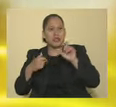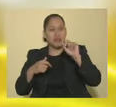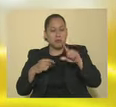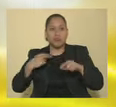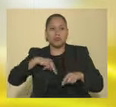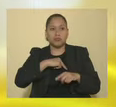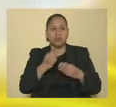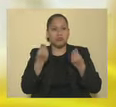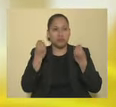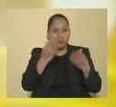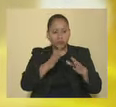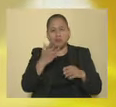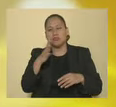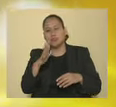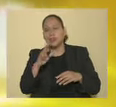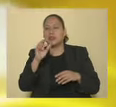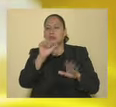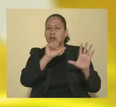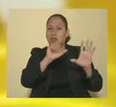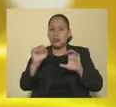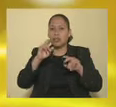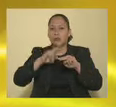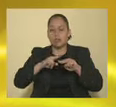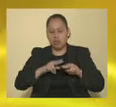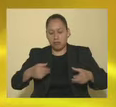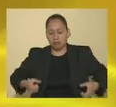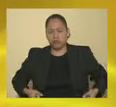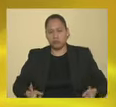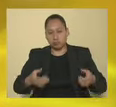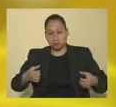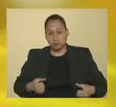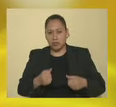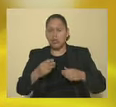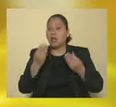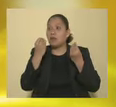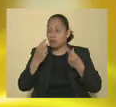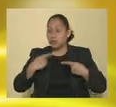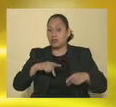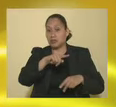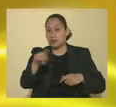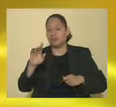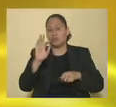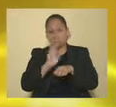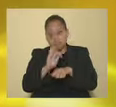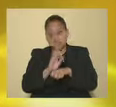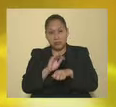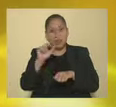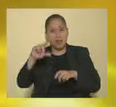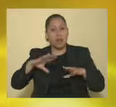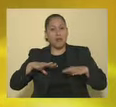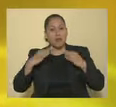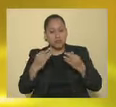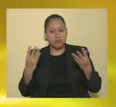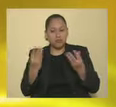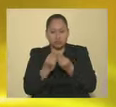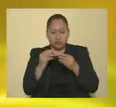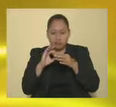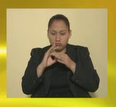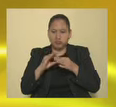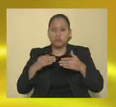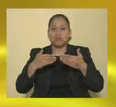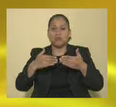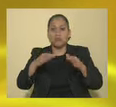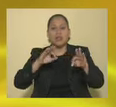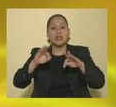hemos donado alrededor de 600 sillas de ruedas. Muchas personas beneficiadas con la fundación, en conjunto trabajando con